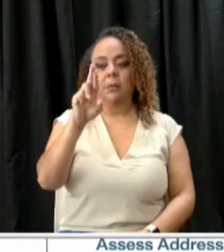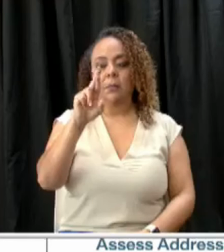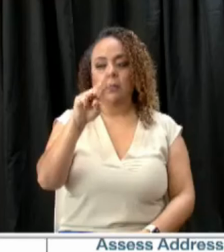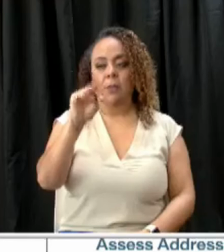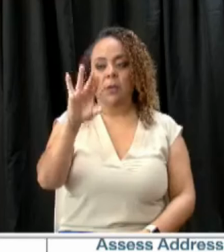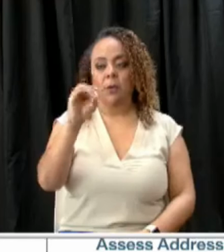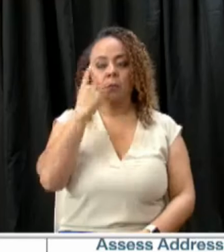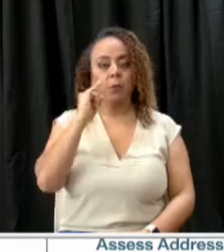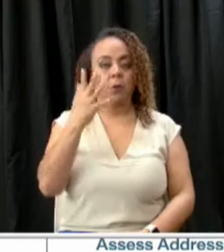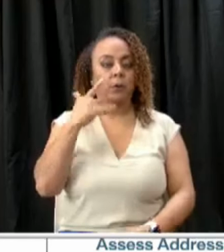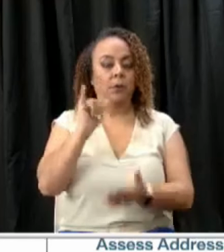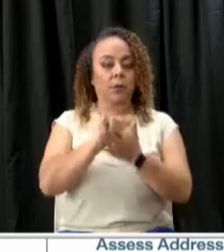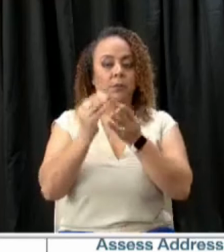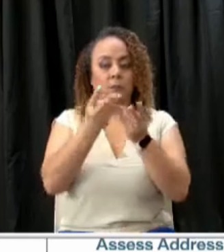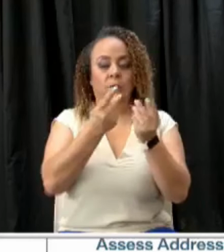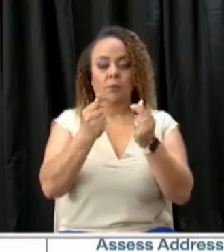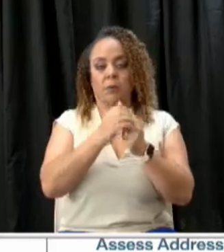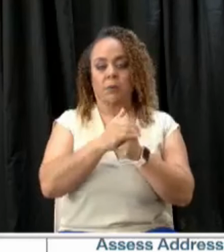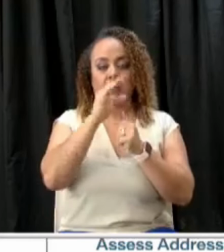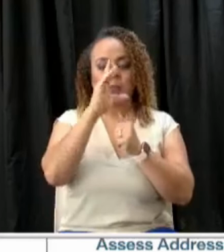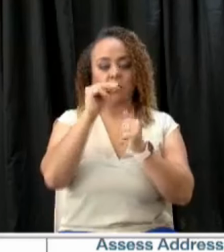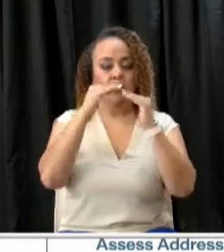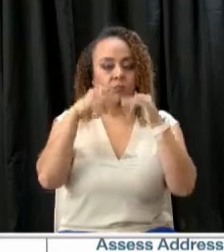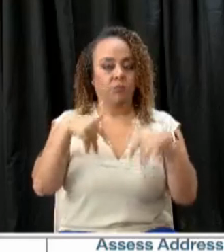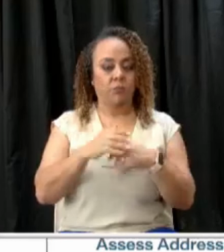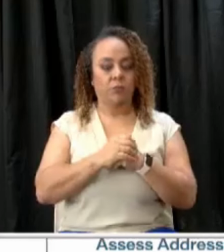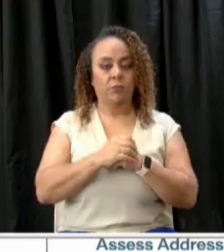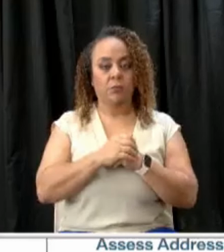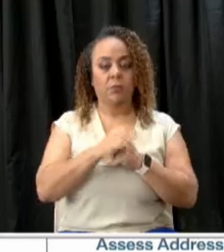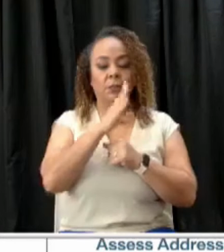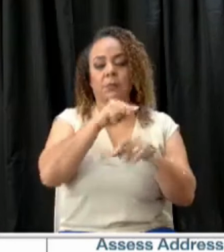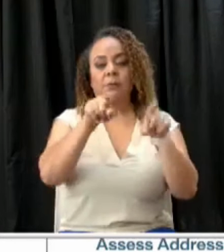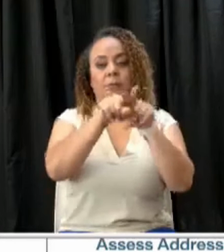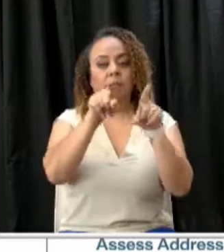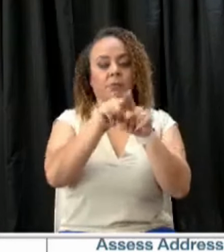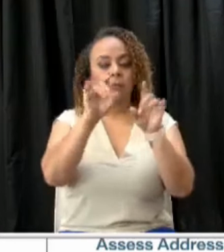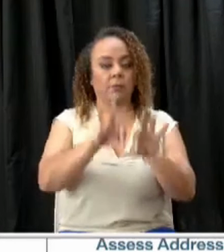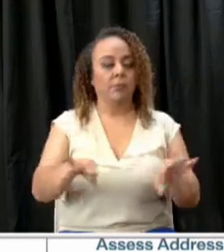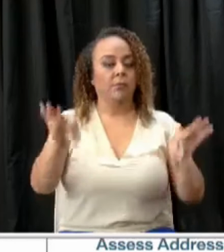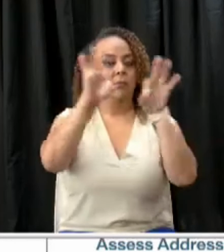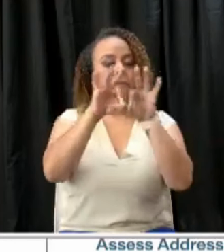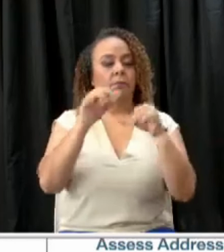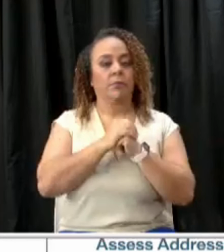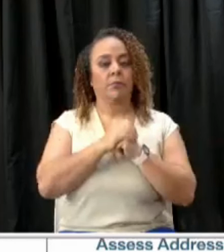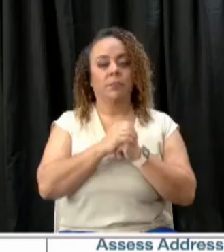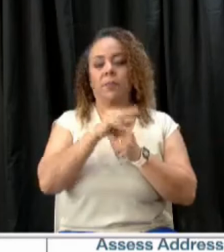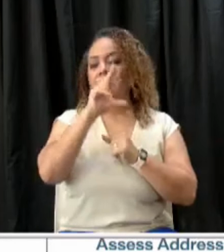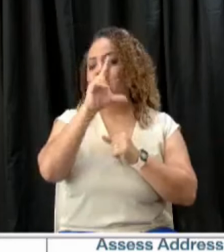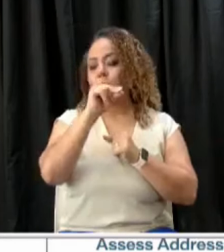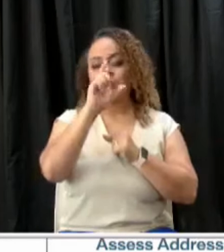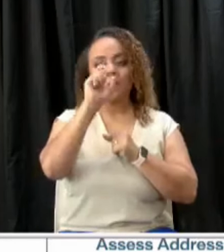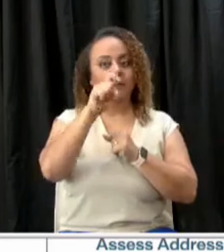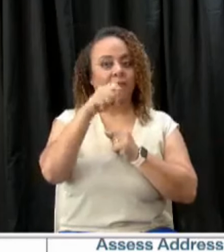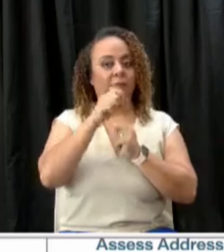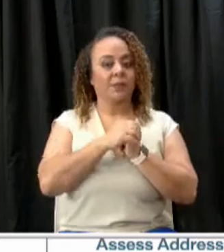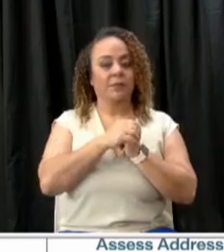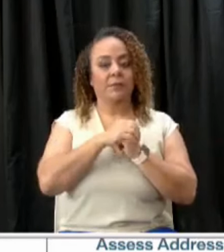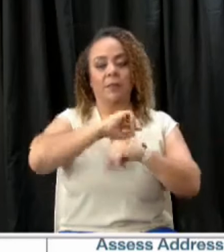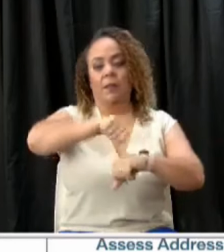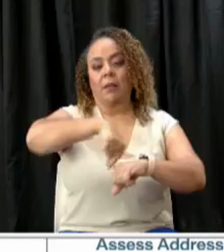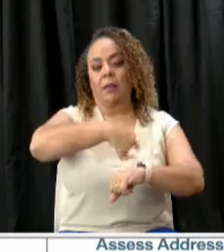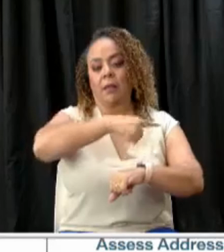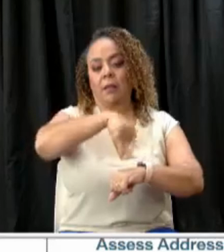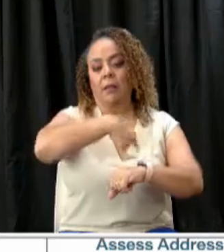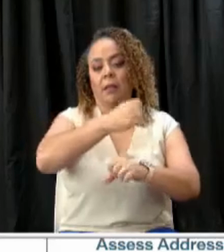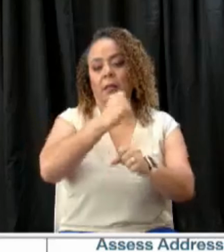esa productividad no se va a lograr. No, y también es importante que no necesariamente largas jornadas de